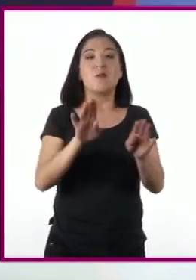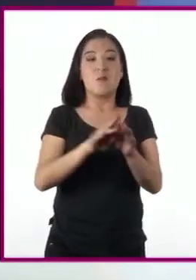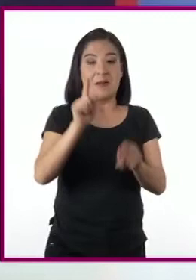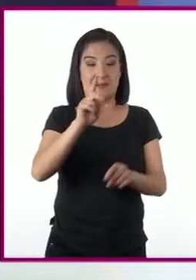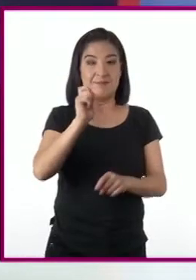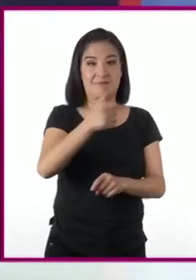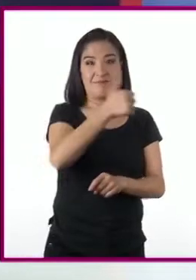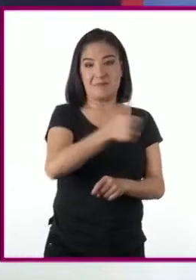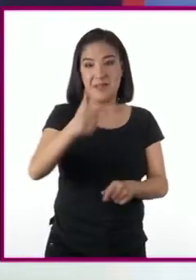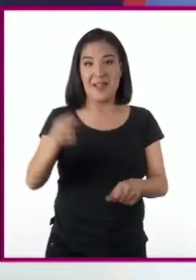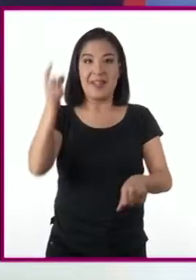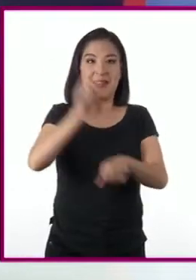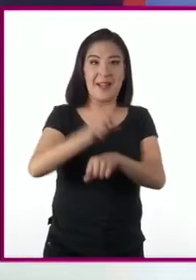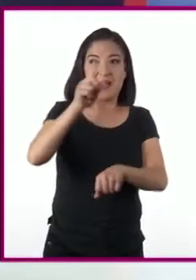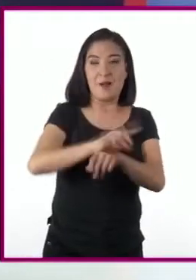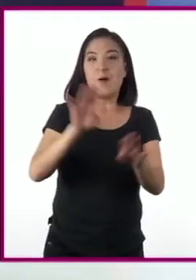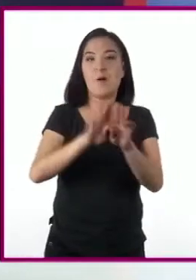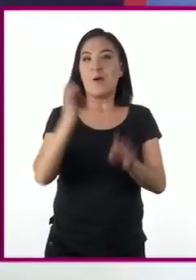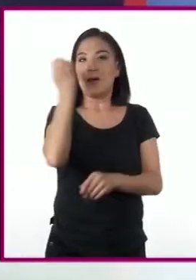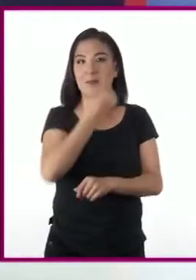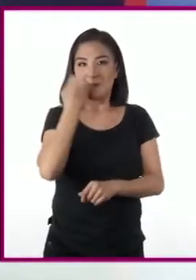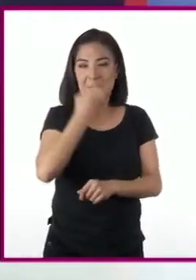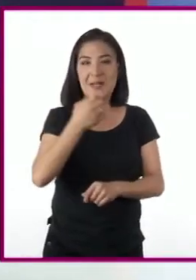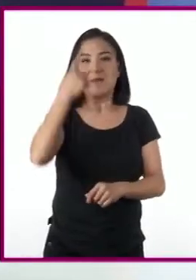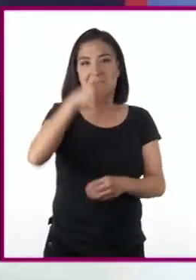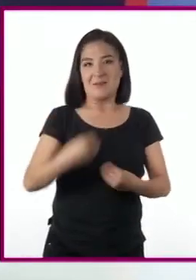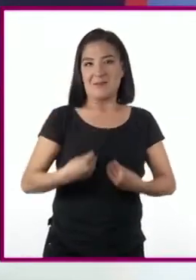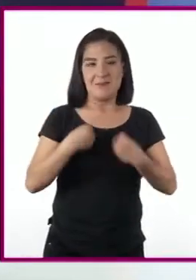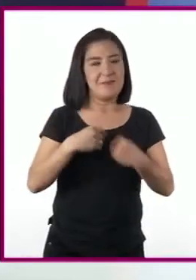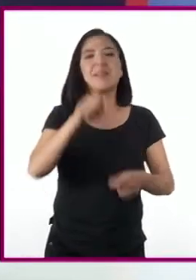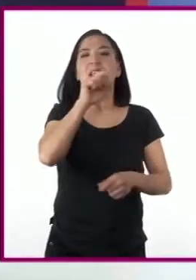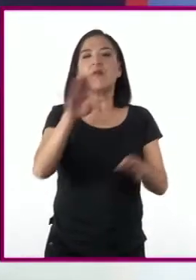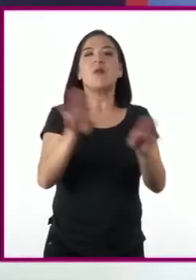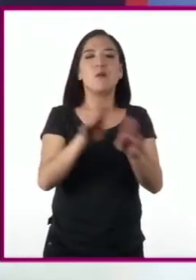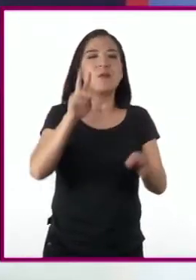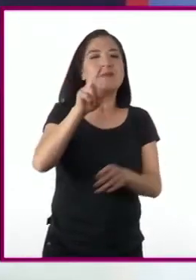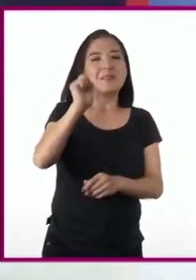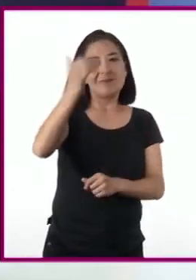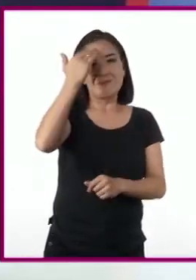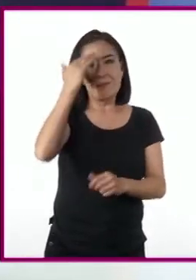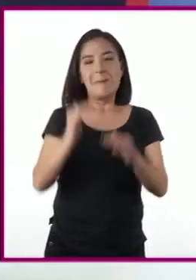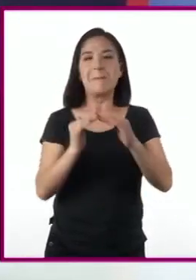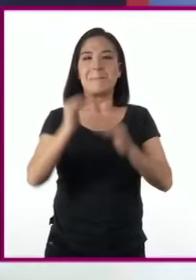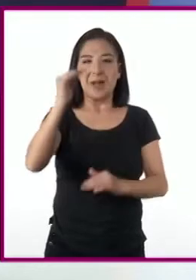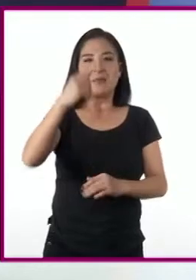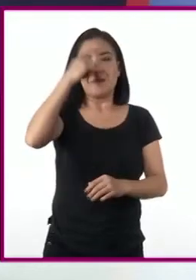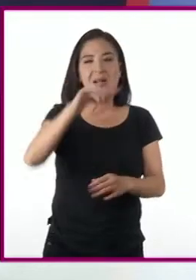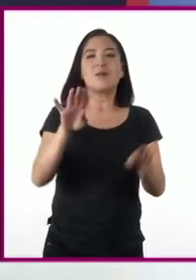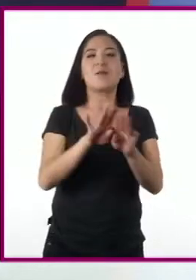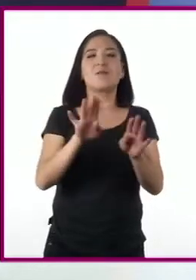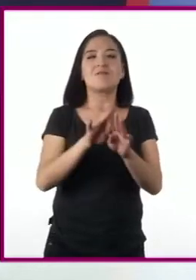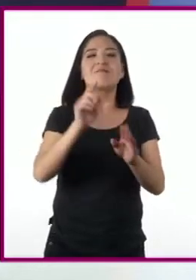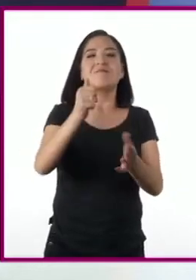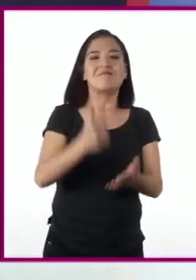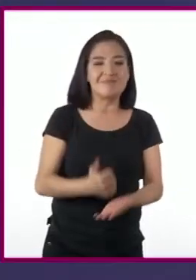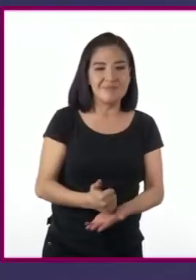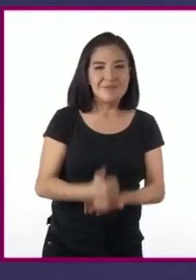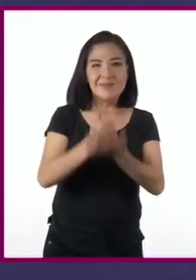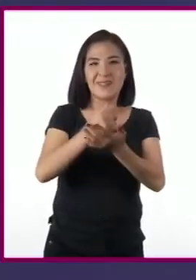nuestra vida diaria y académica, sino que enriquecen nuestro conocimiento y nos ayudan a ver el mundo de otra manera.